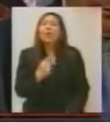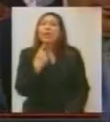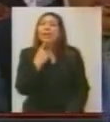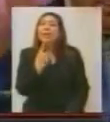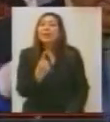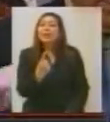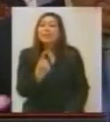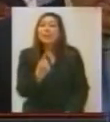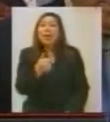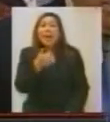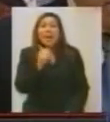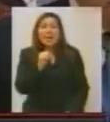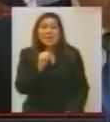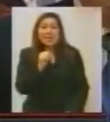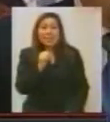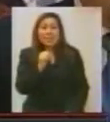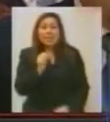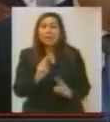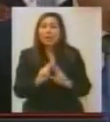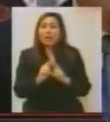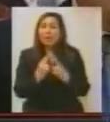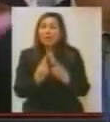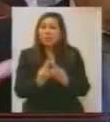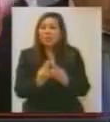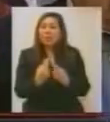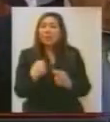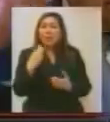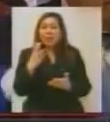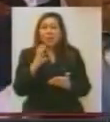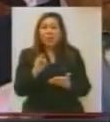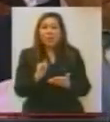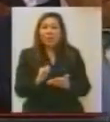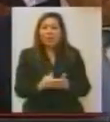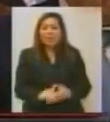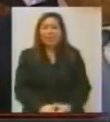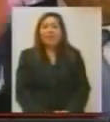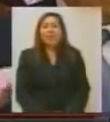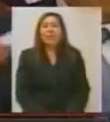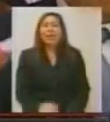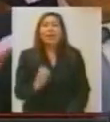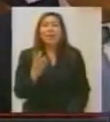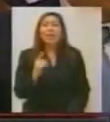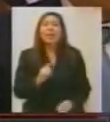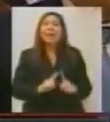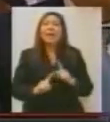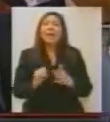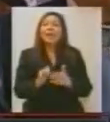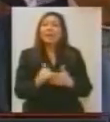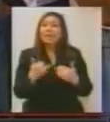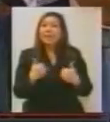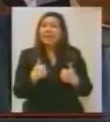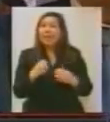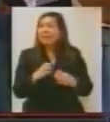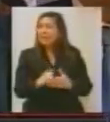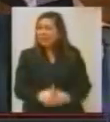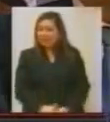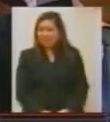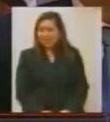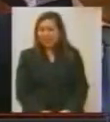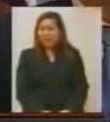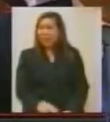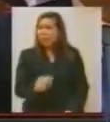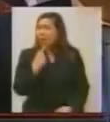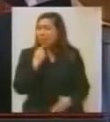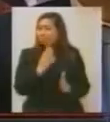visto maltrato. Ayer ha estado en la reunión, por eso creo que son especulaciones. Creo que alguien está jugando